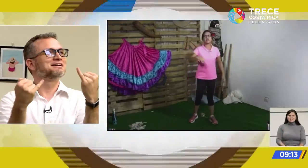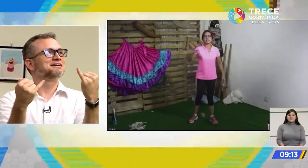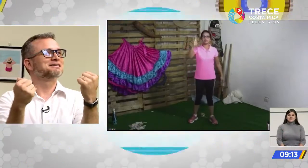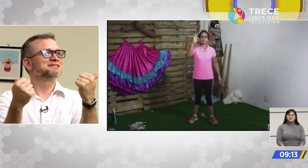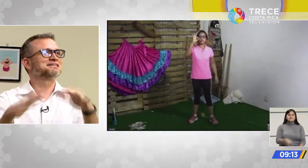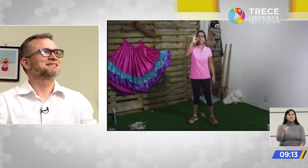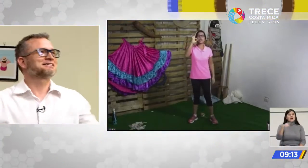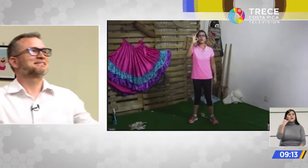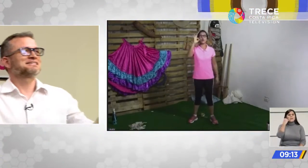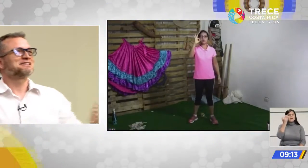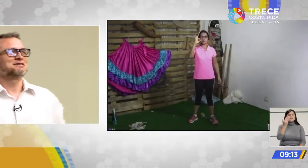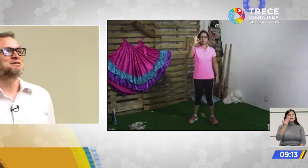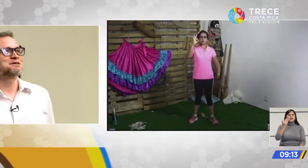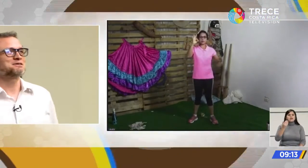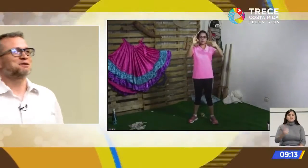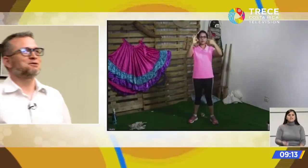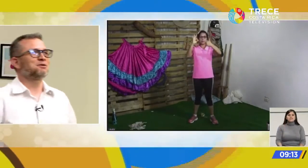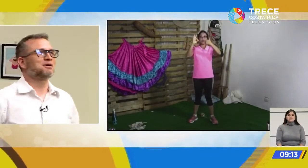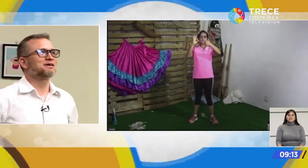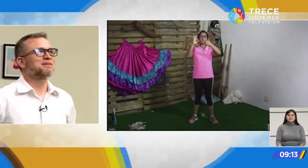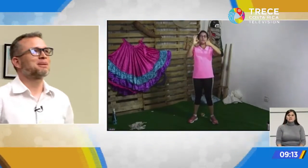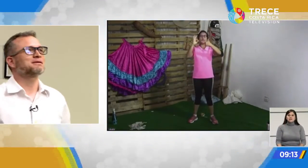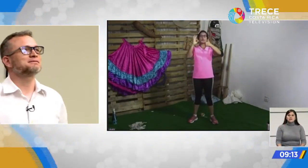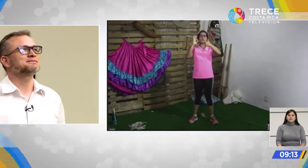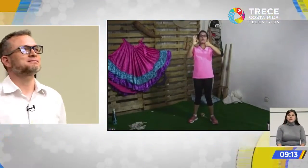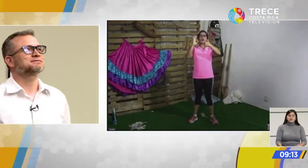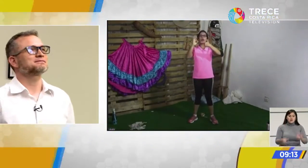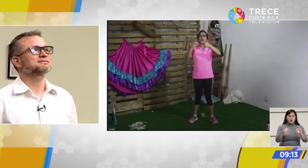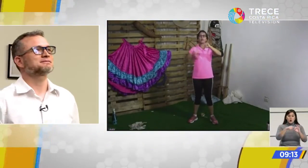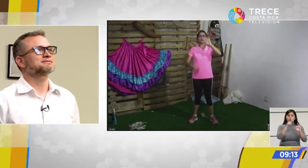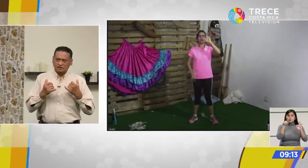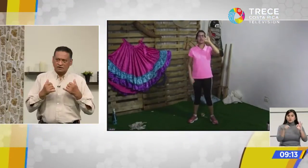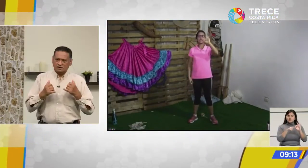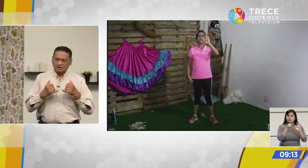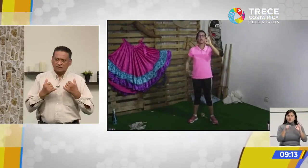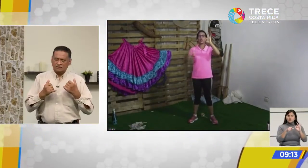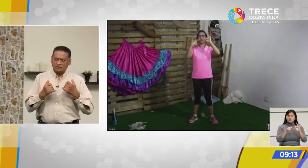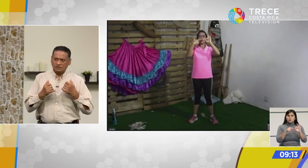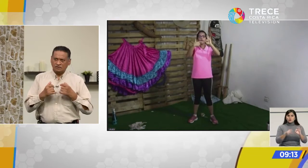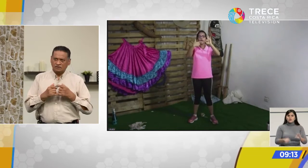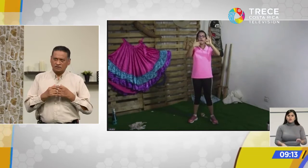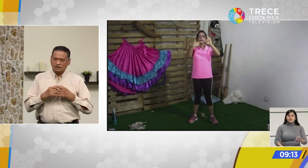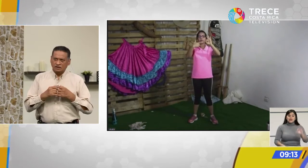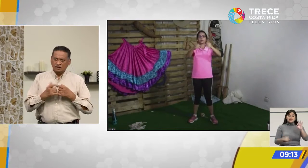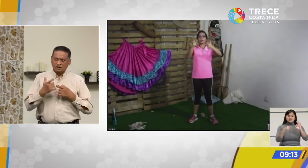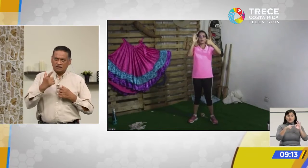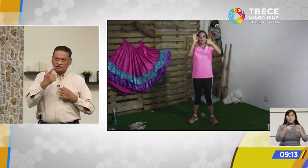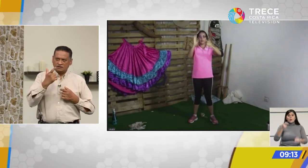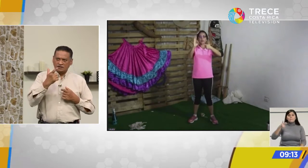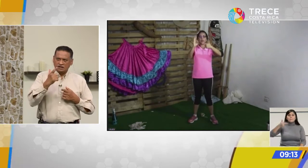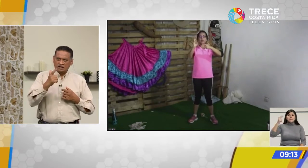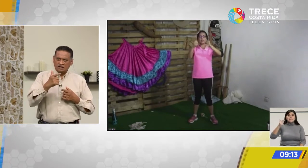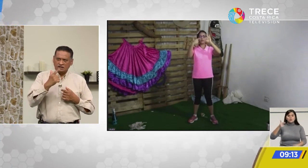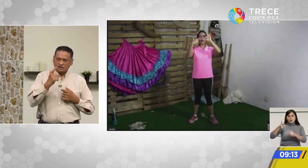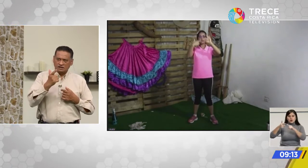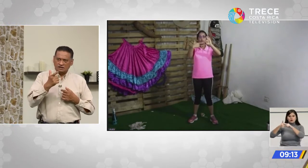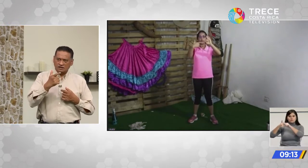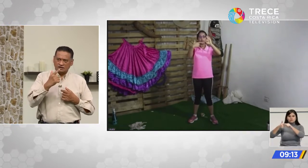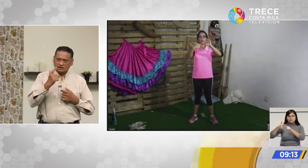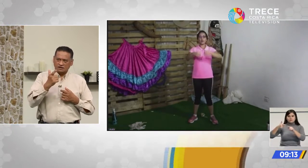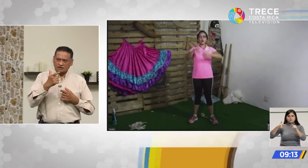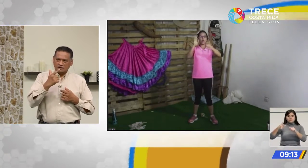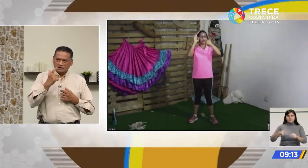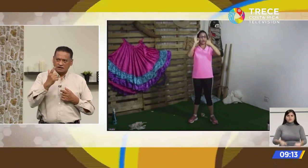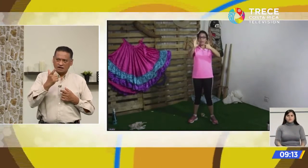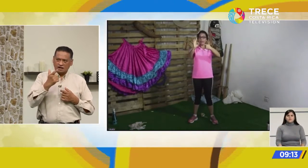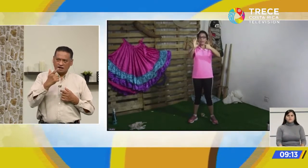no es fácil. Círculo. Sí, círculo, vamos. Ajá. Y pistola. Círculo, pistola. Despacio,